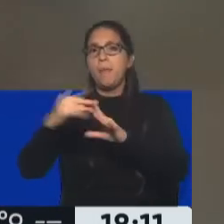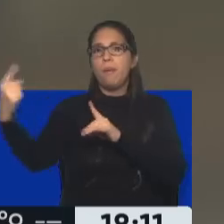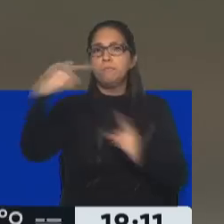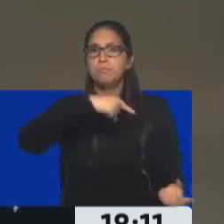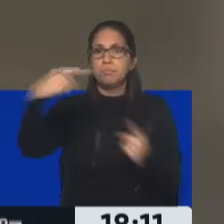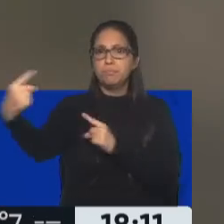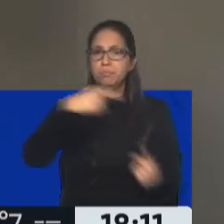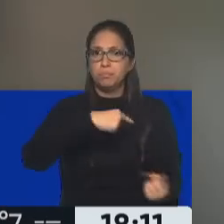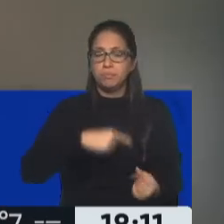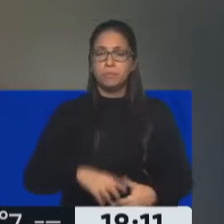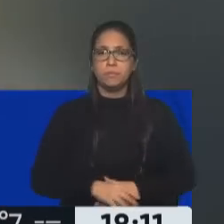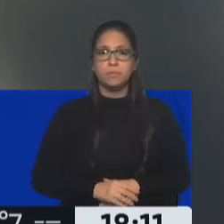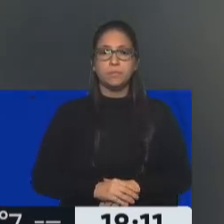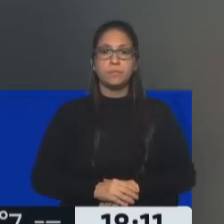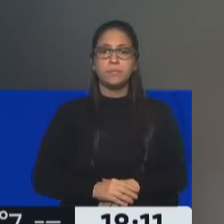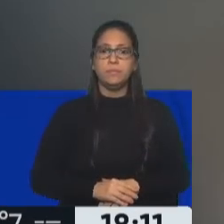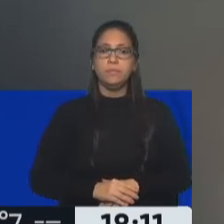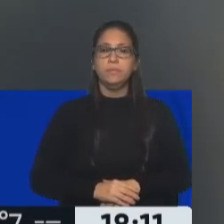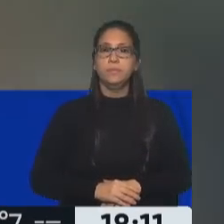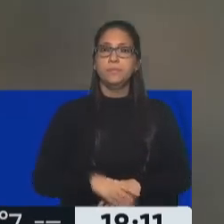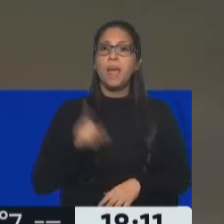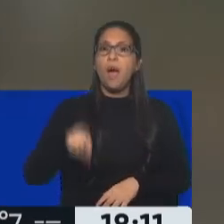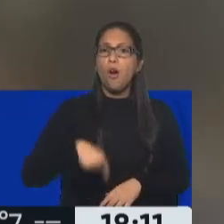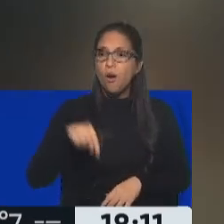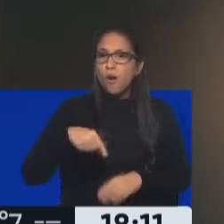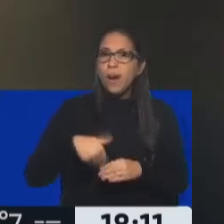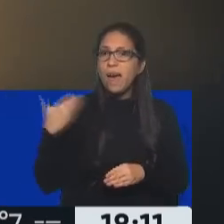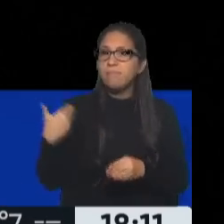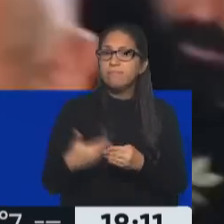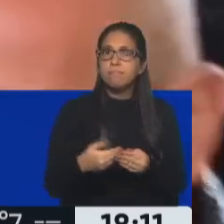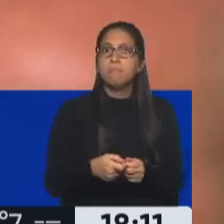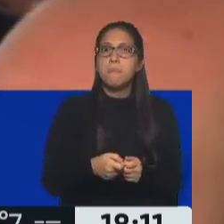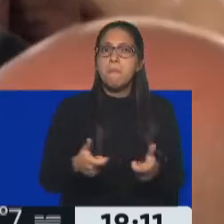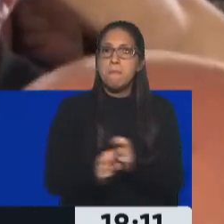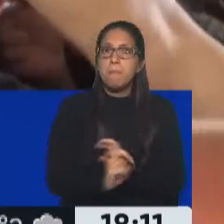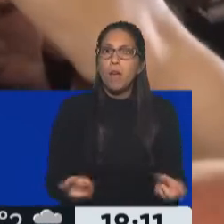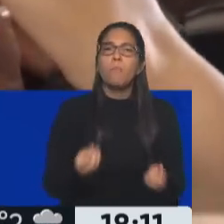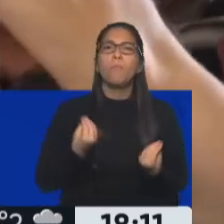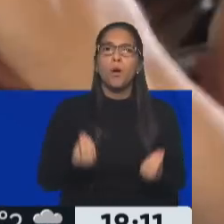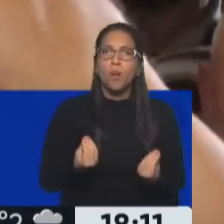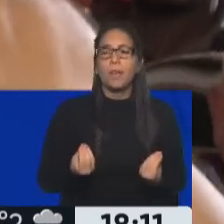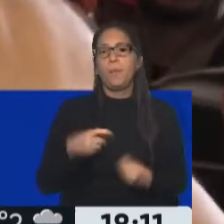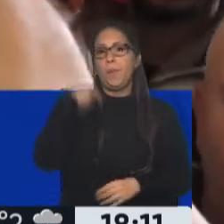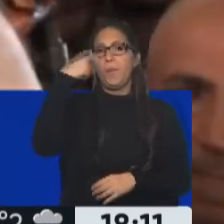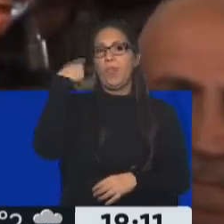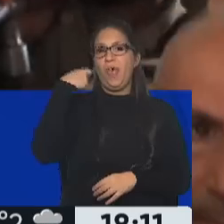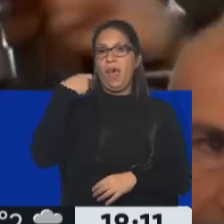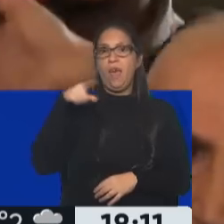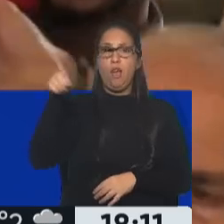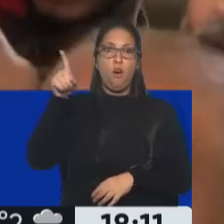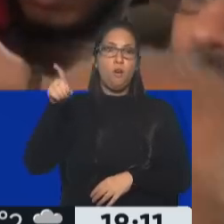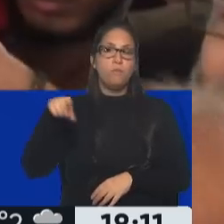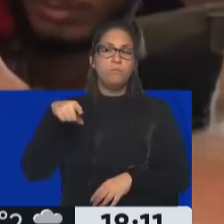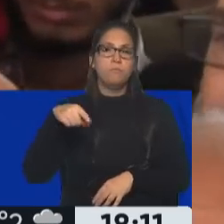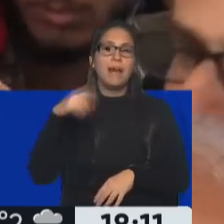Israel y el Hezbollah. ¿Por qué crecen estos días? Bueno, porque primero se conoció un video, un Hezbollah dio a conocer un